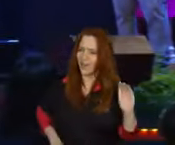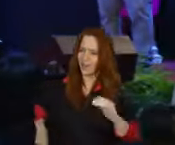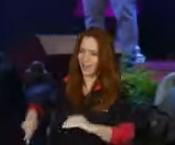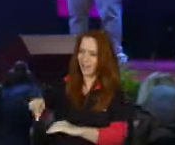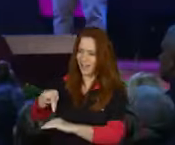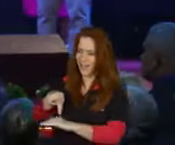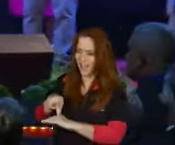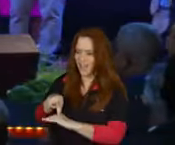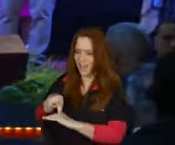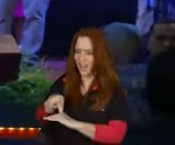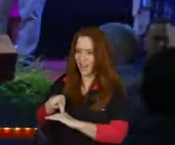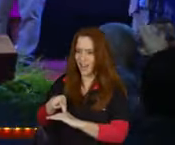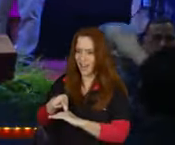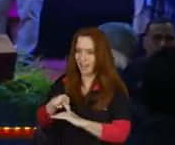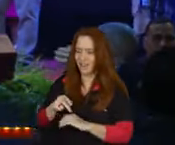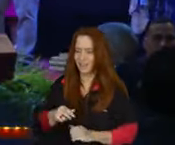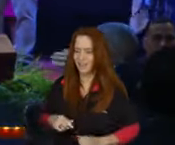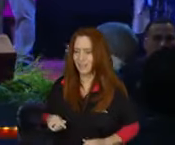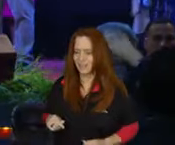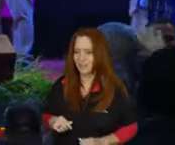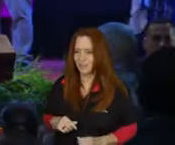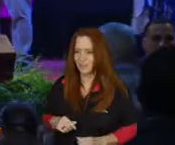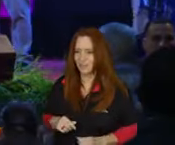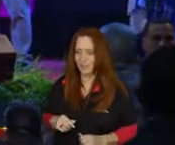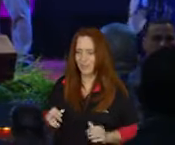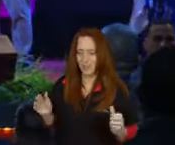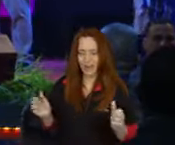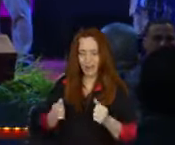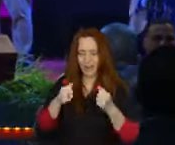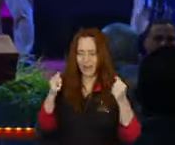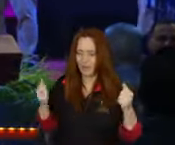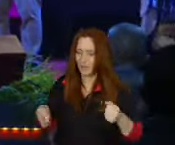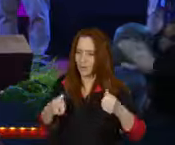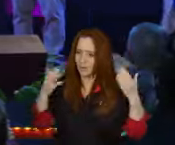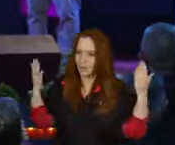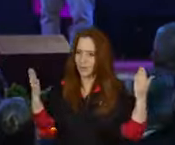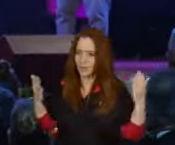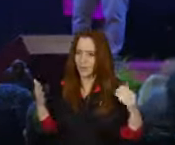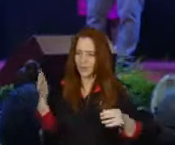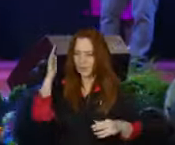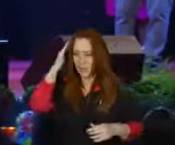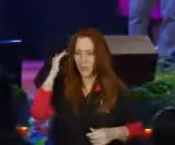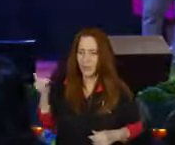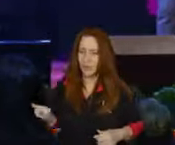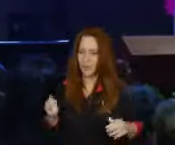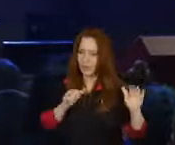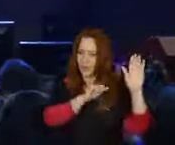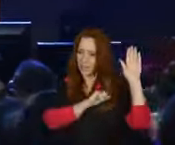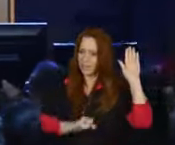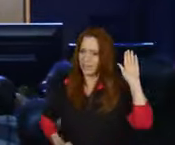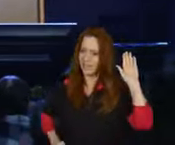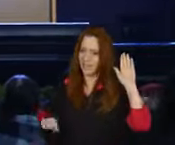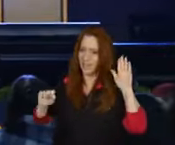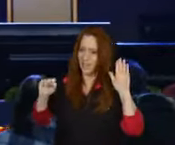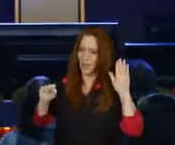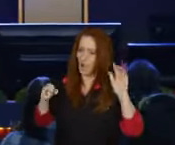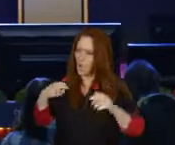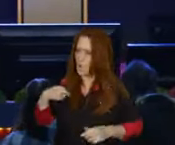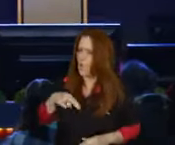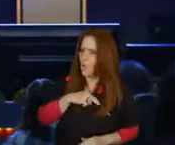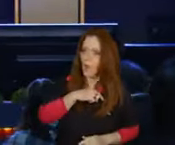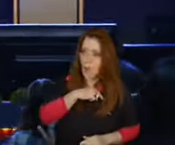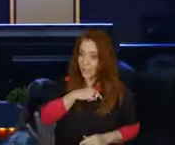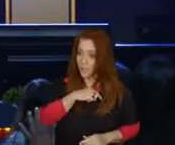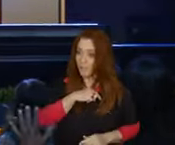Juntos. Aleluya. Porque el Señor, nuestro Dios